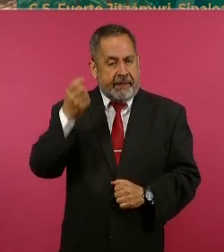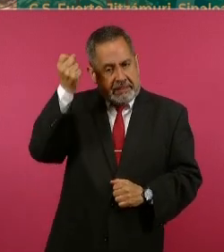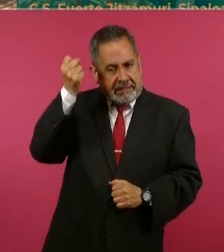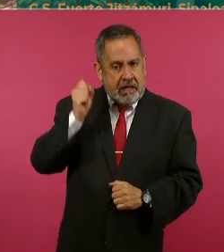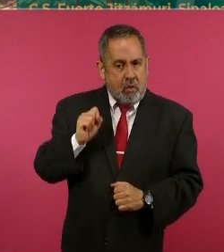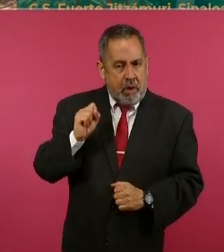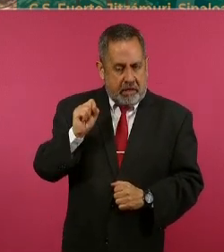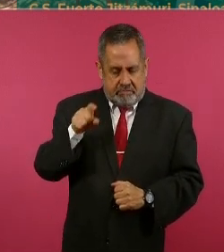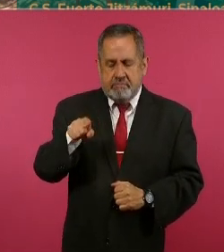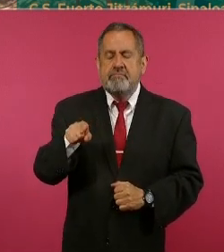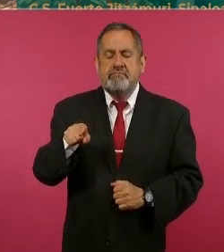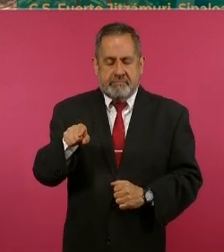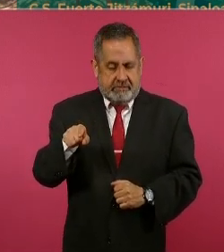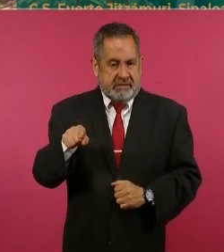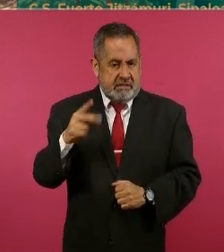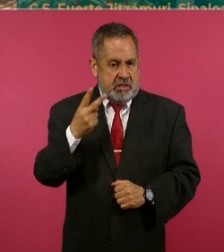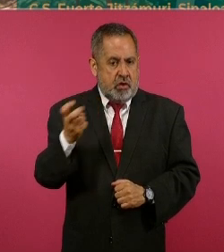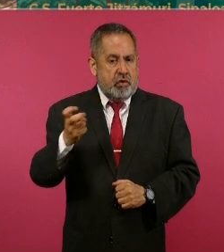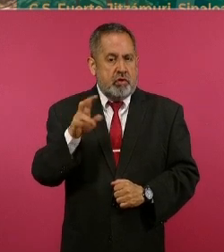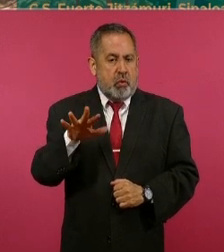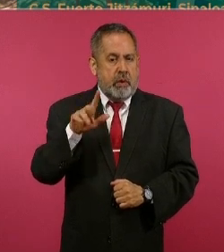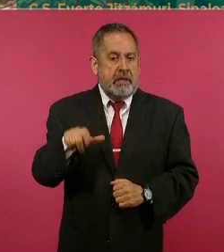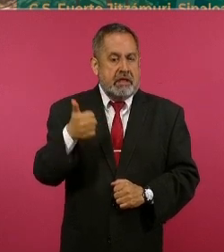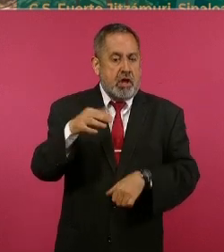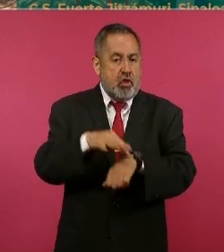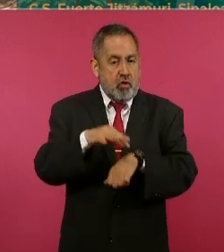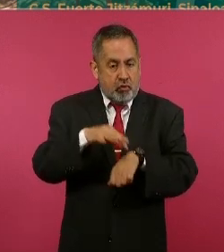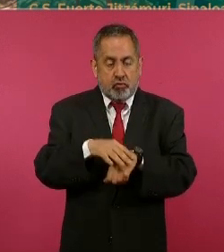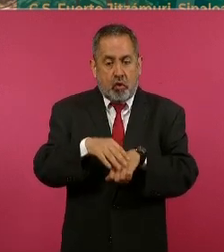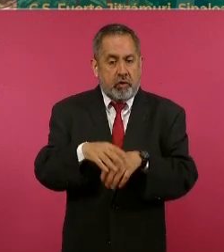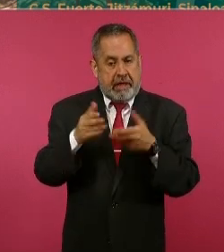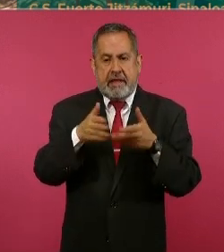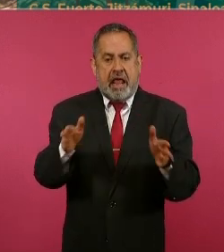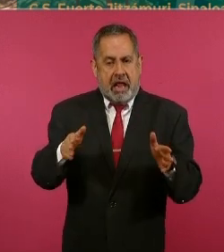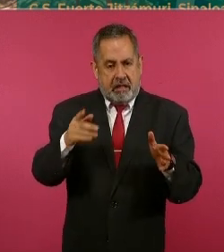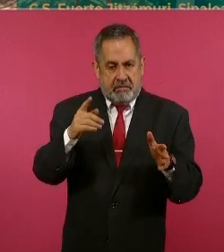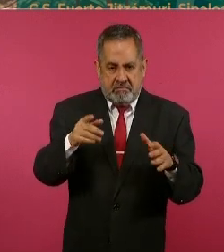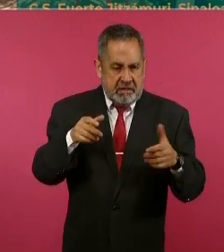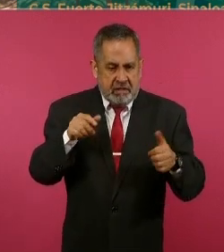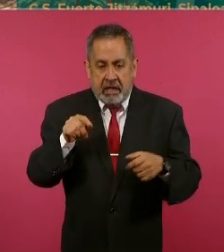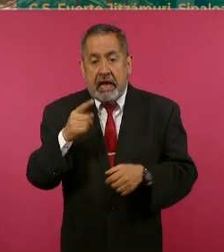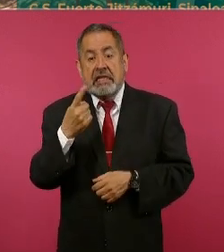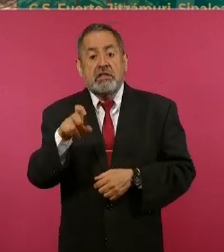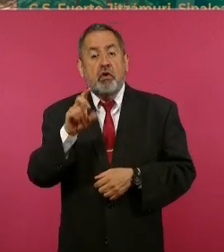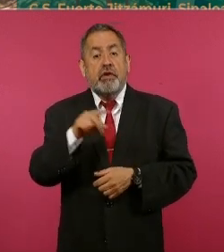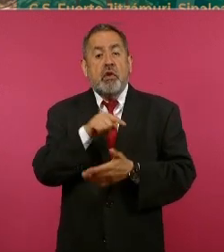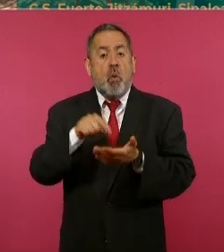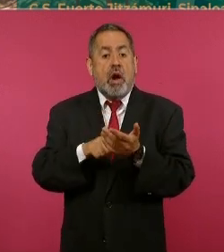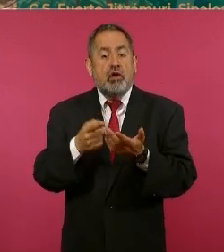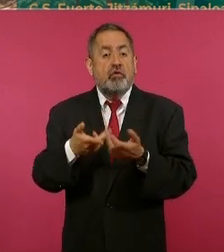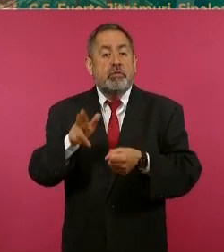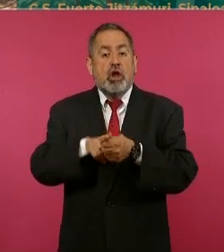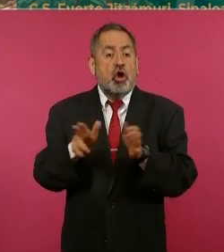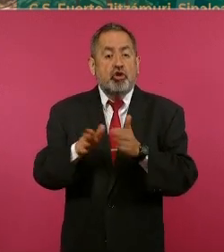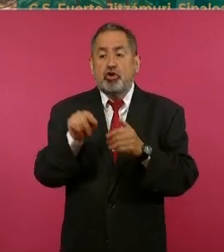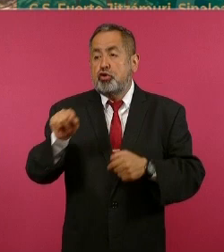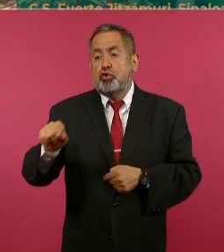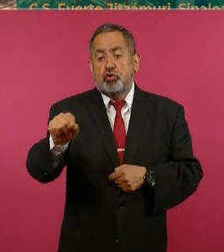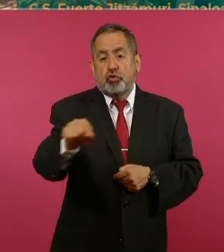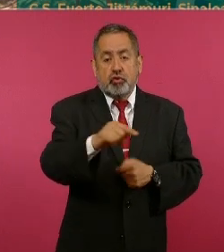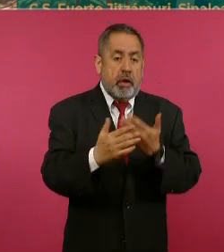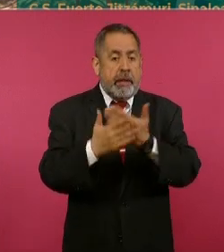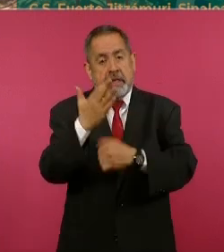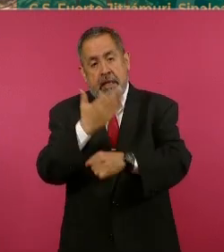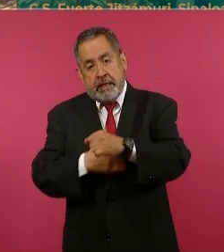Sinaloa son 256 médicas y médicos generales para 130 centros de salud que cubrirán todos los turnos